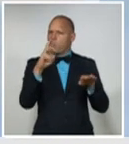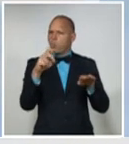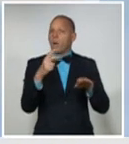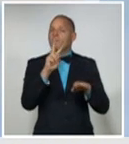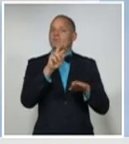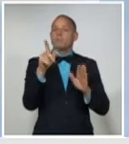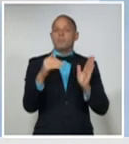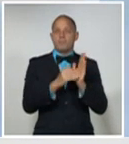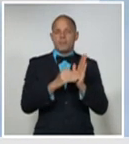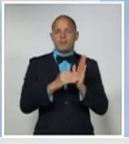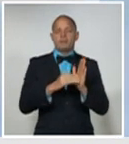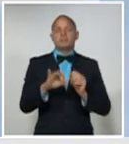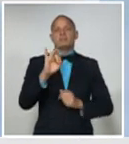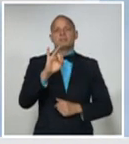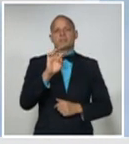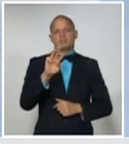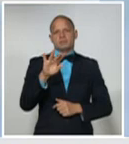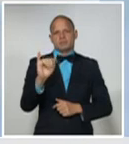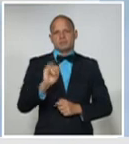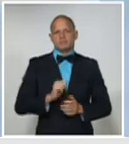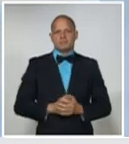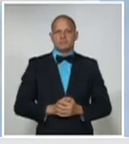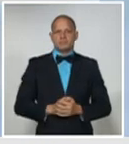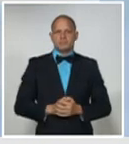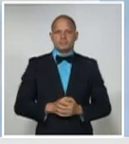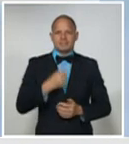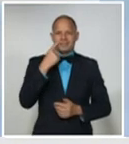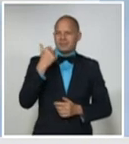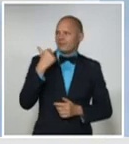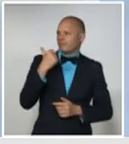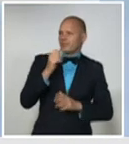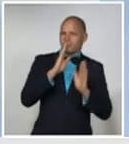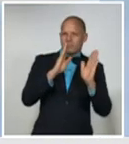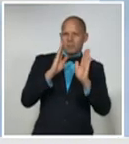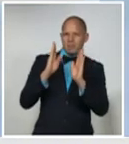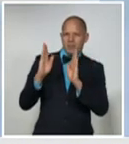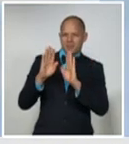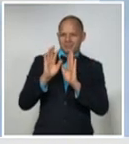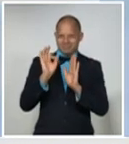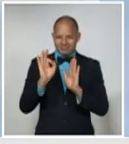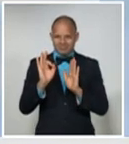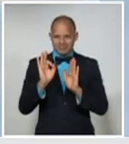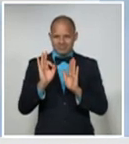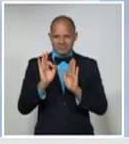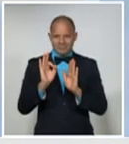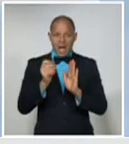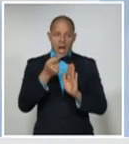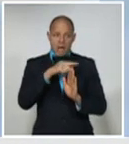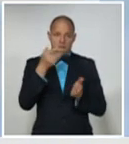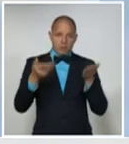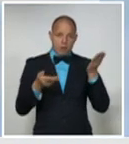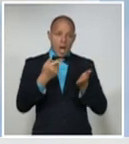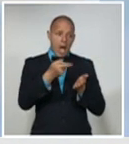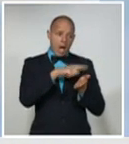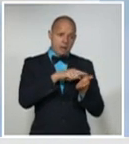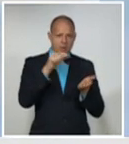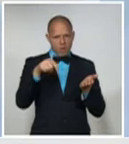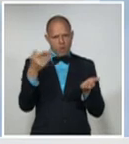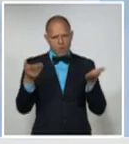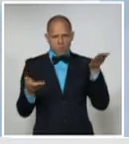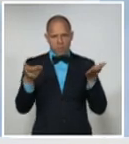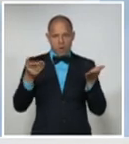21.736 pacientes. Todas las cifras estas son superiores a las del día de ayer y están